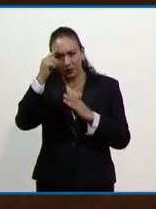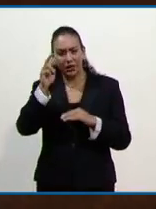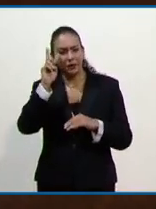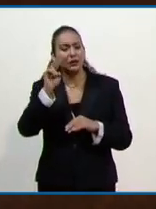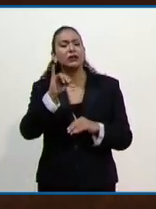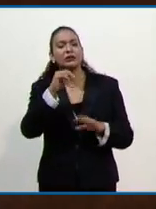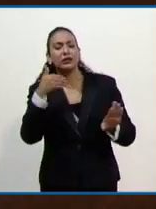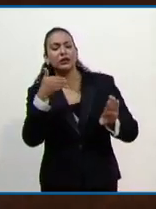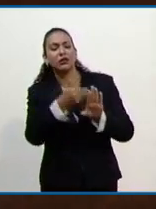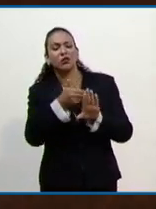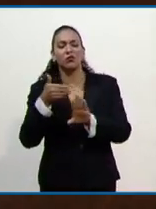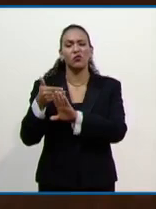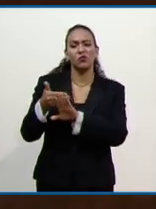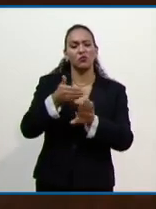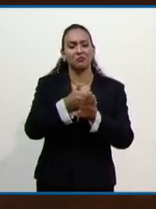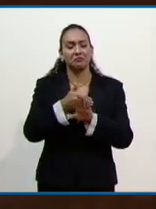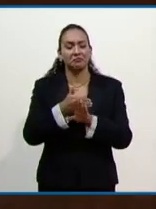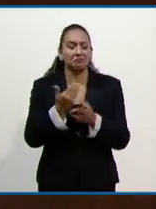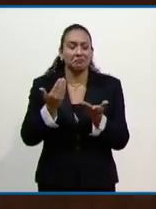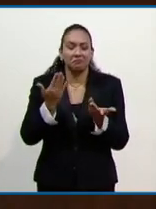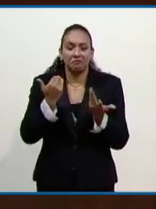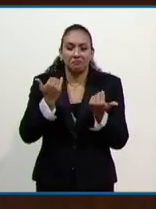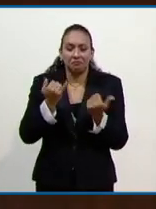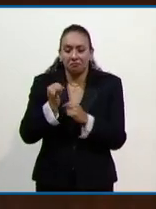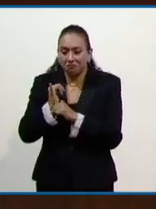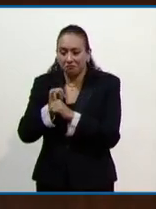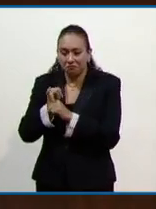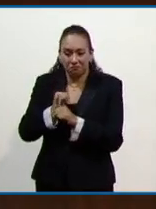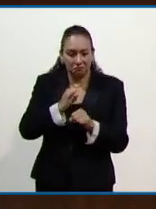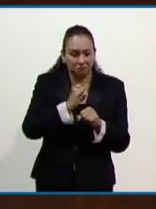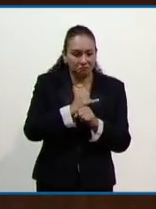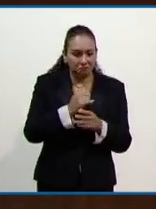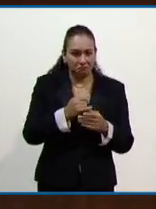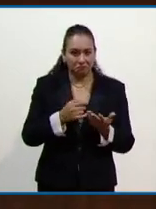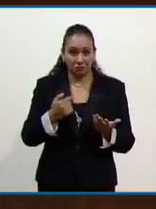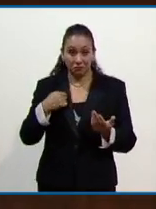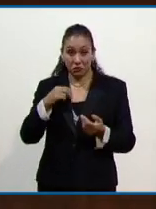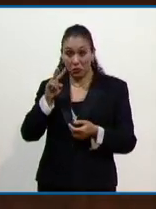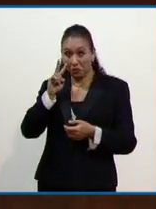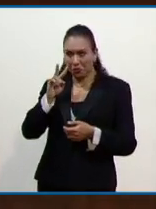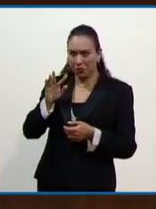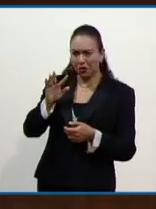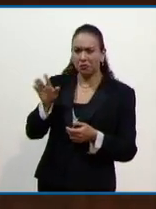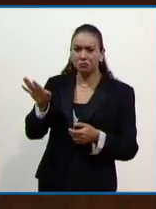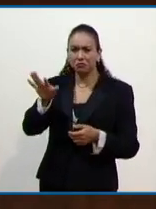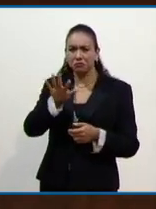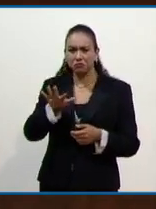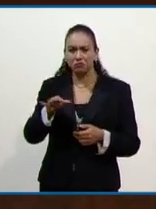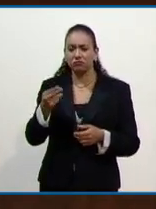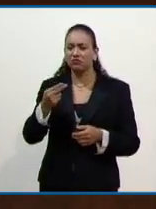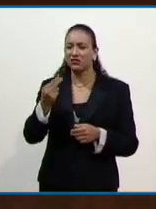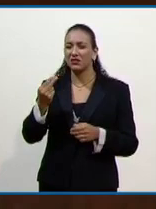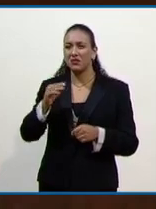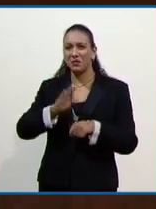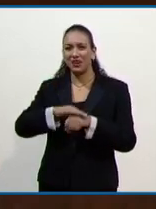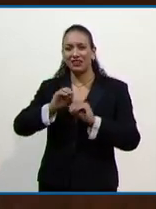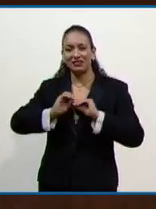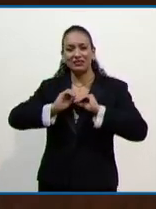dos grupos, que nos permitan, desde mi perspectiva, tener claridad